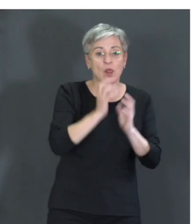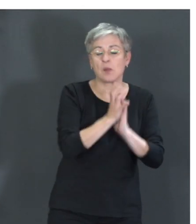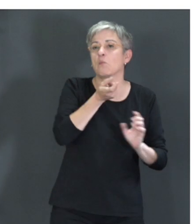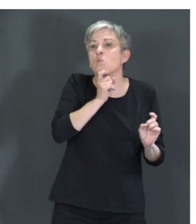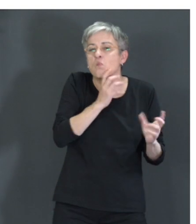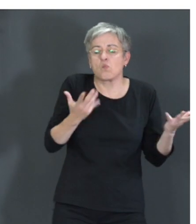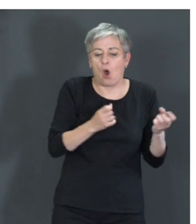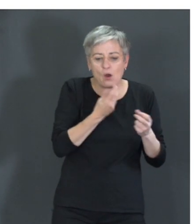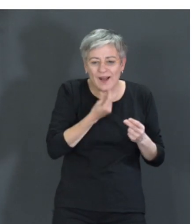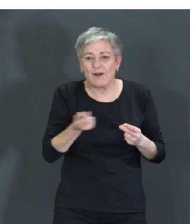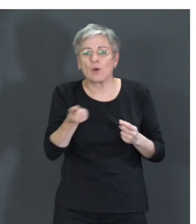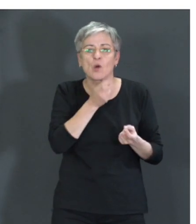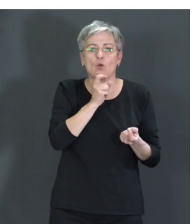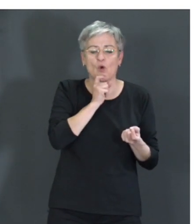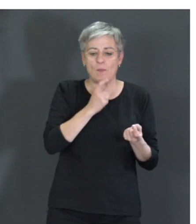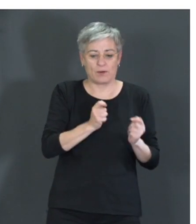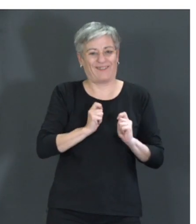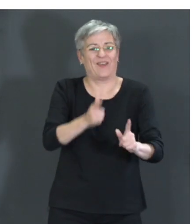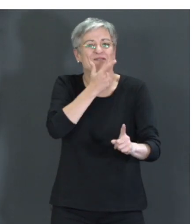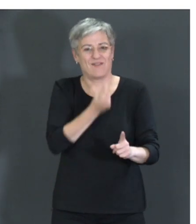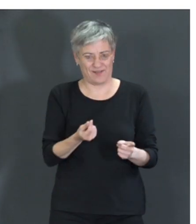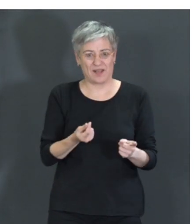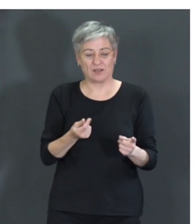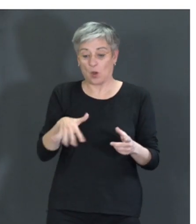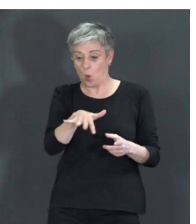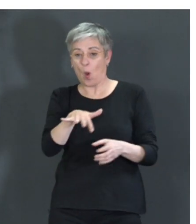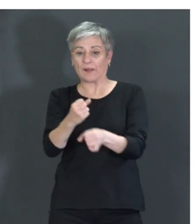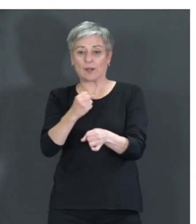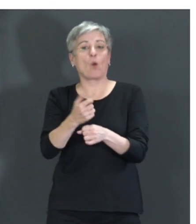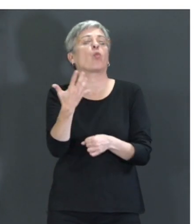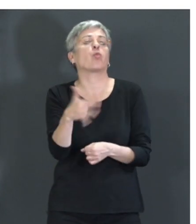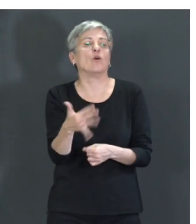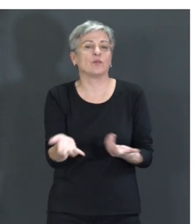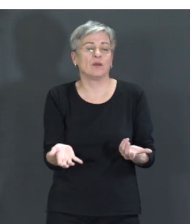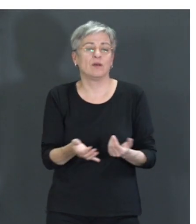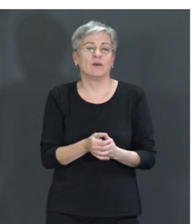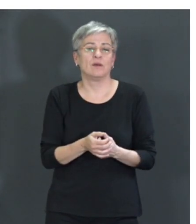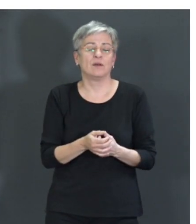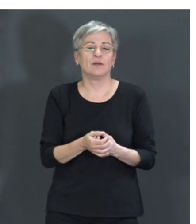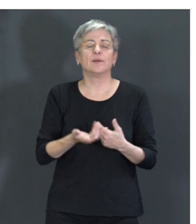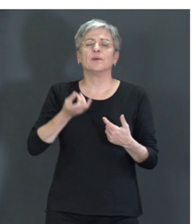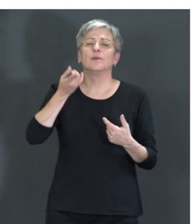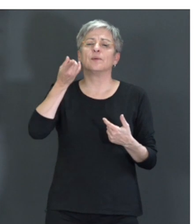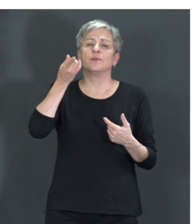evacuación, esta sea lo más fácil posible, ¿no? Y también